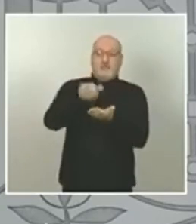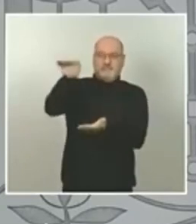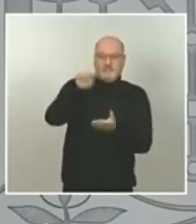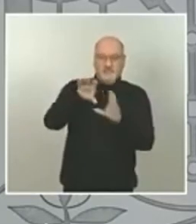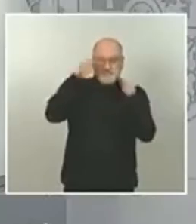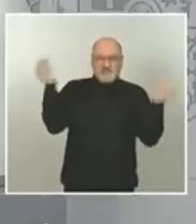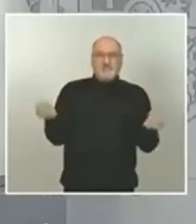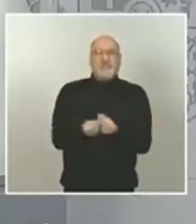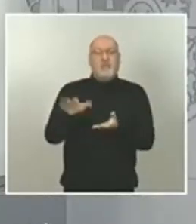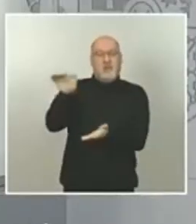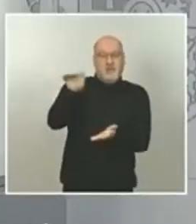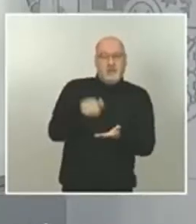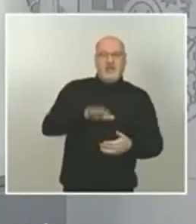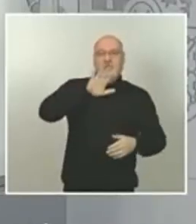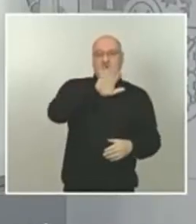en este caso de